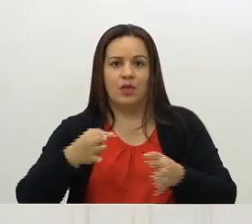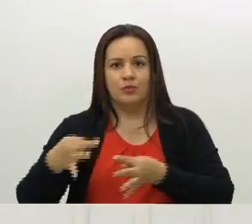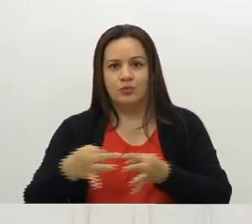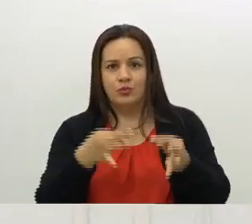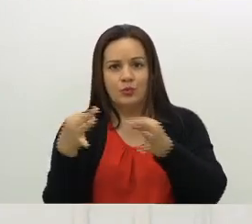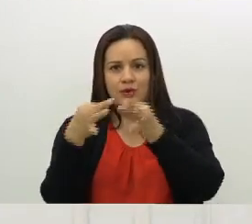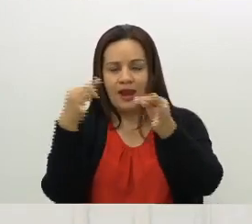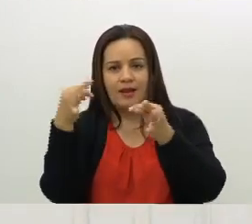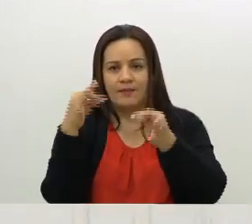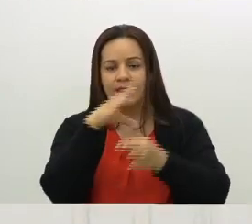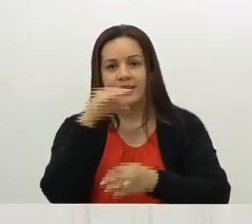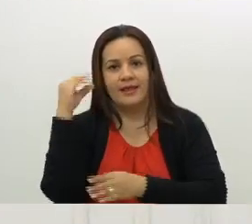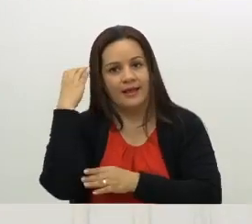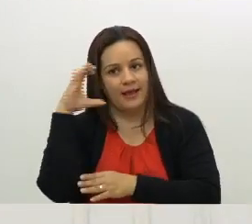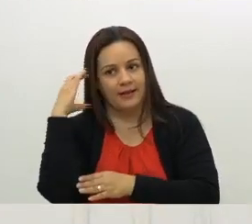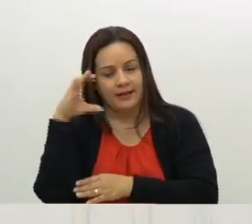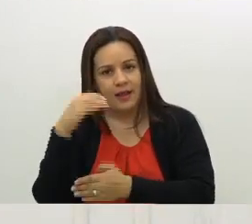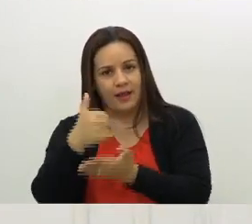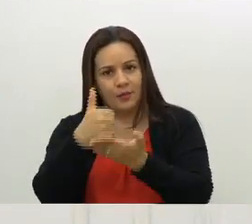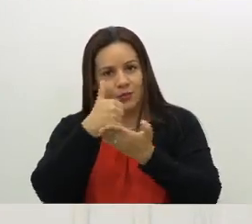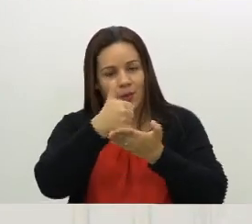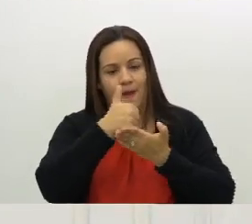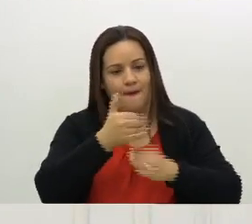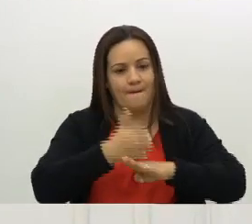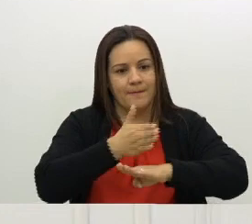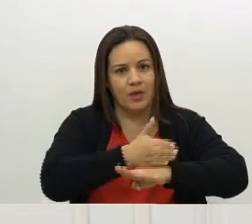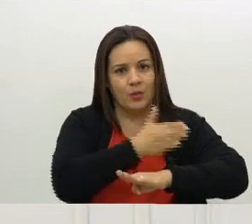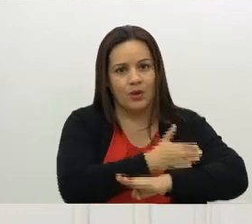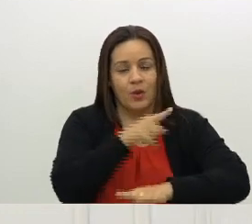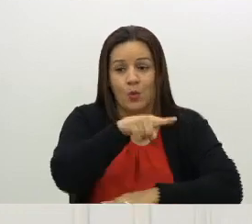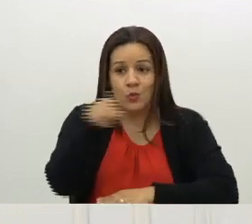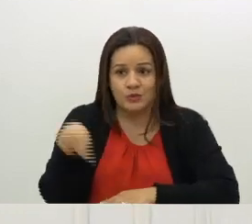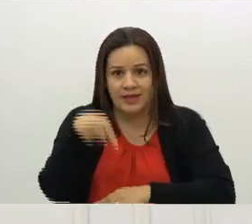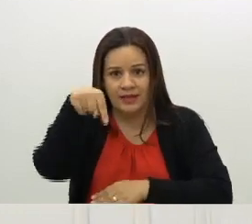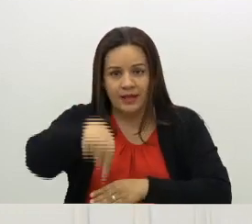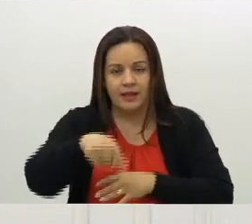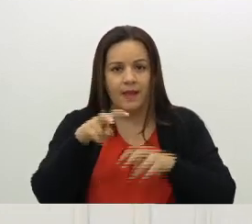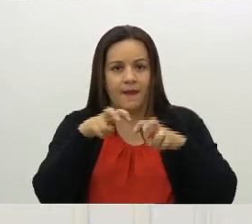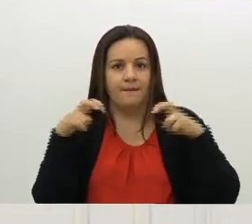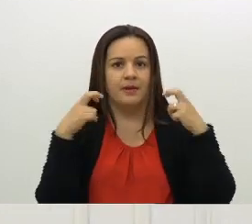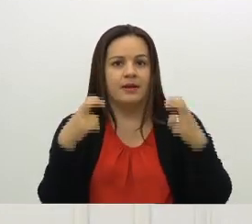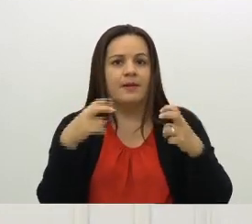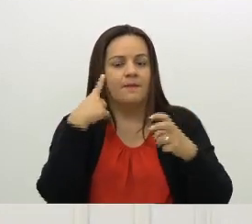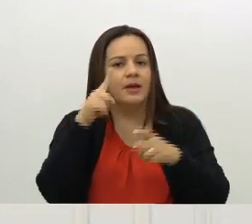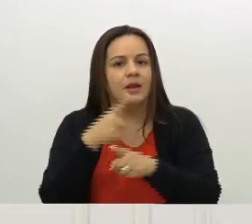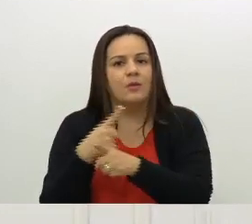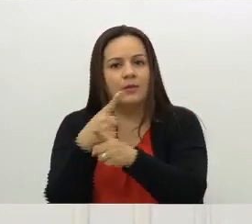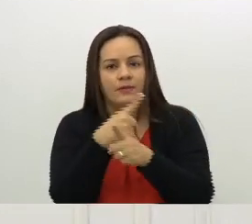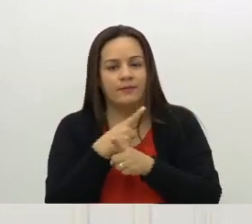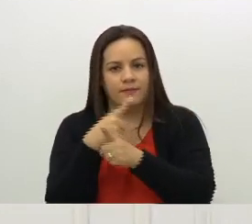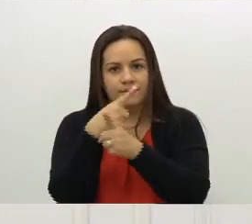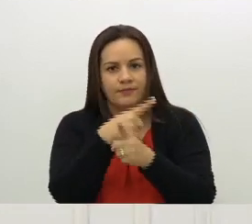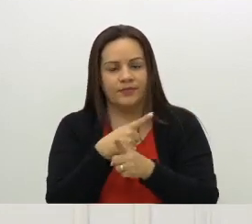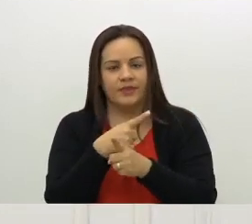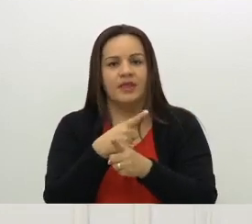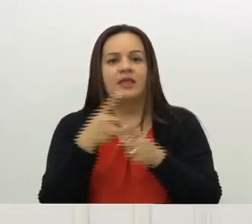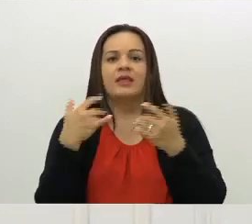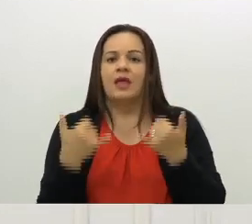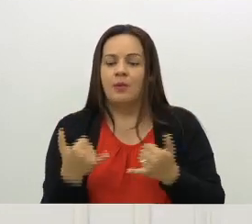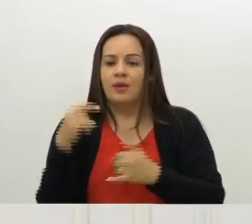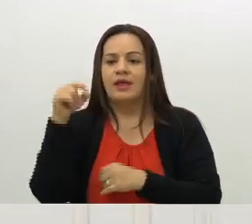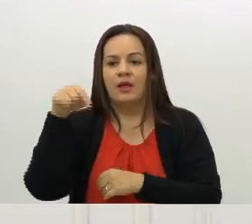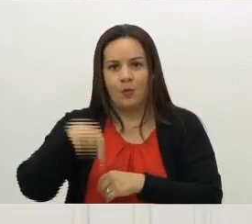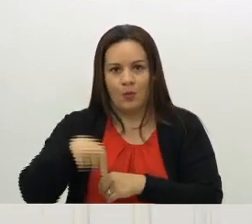nos ayudaron a mejorar, y ustedes acá en el plenario para corregir unas cédulas, y hoy estamos votando en